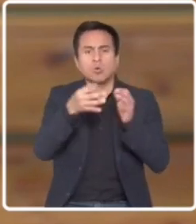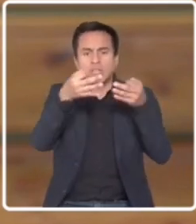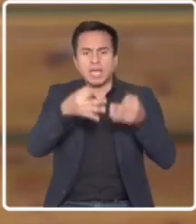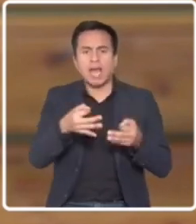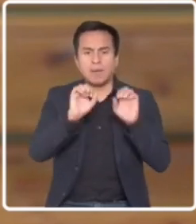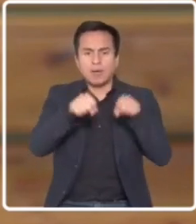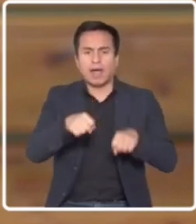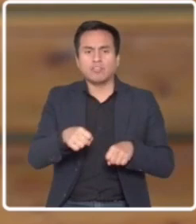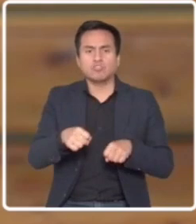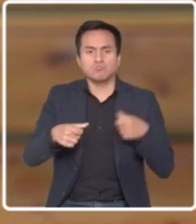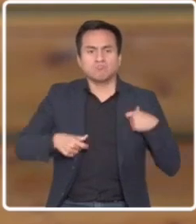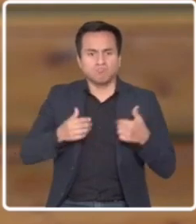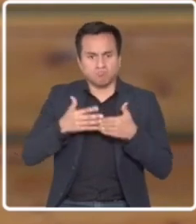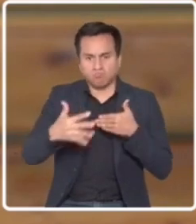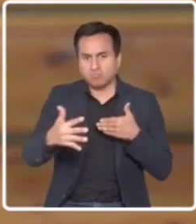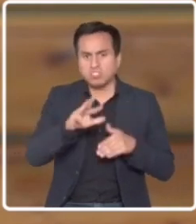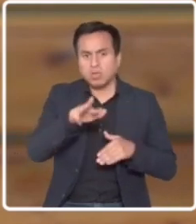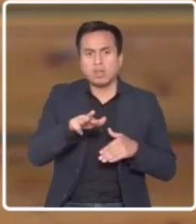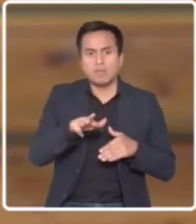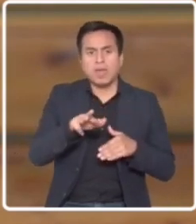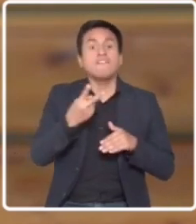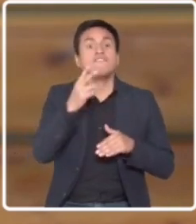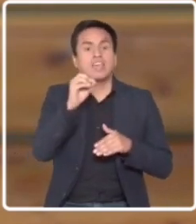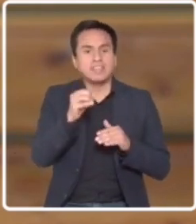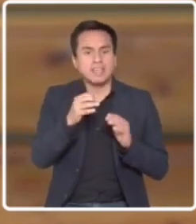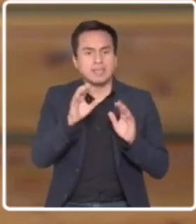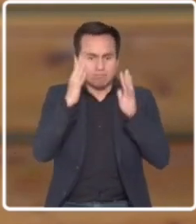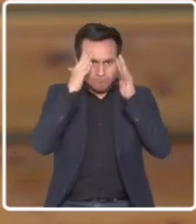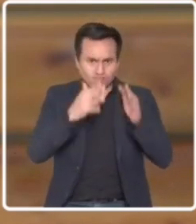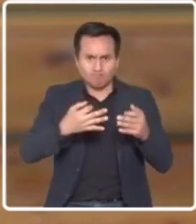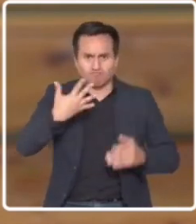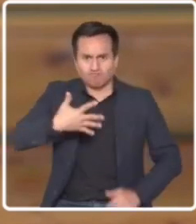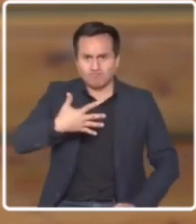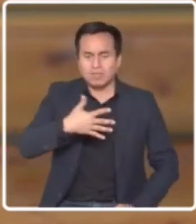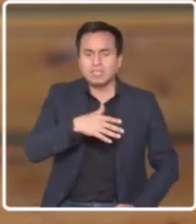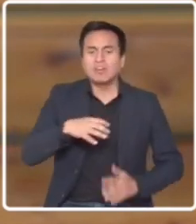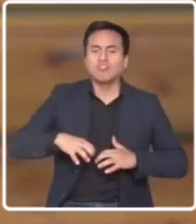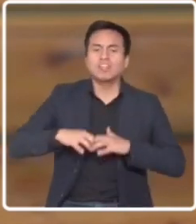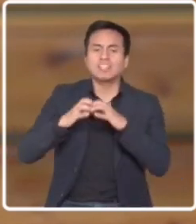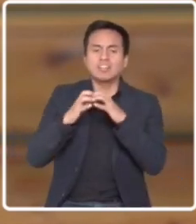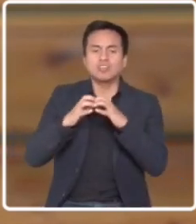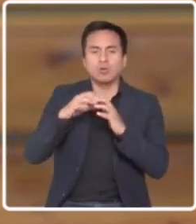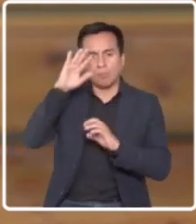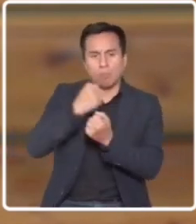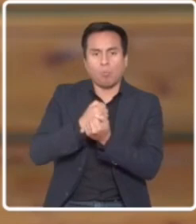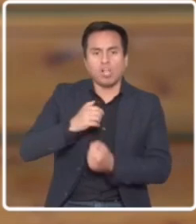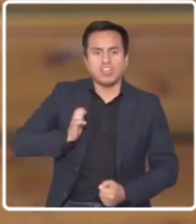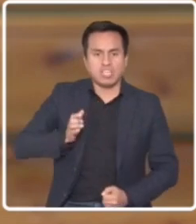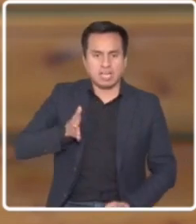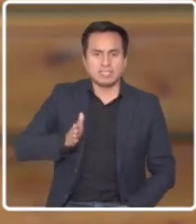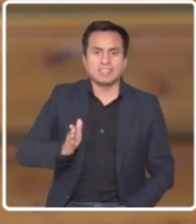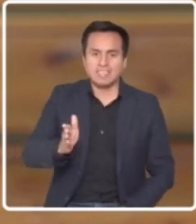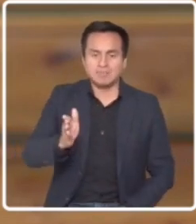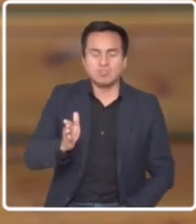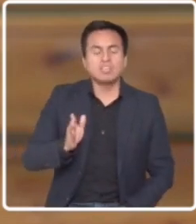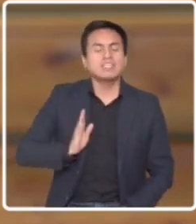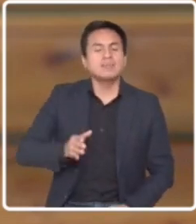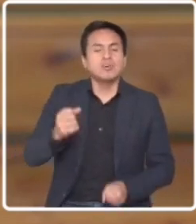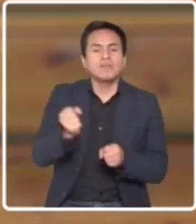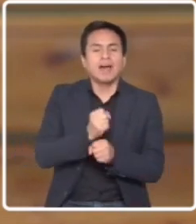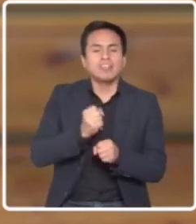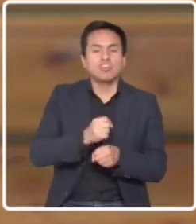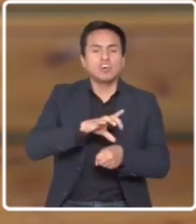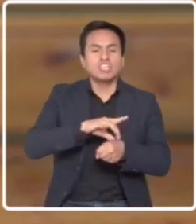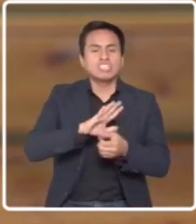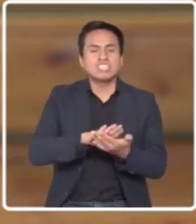aprobadas durante nuestro mandato, 19 de la agenda priorizada, 20 de la agenda priorizada. Seguimos fortaleciendo nuestras policías. Vamos a seguir trabajando